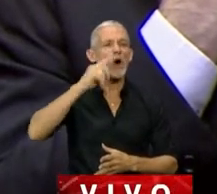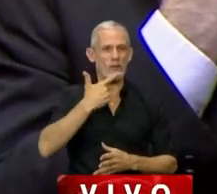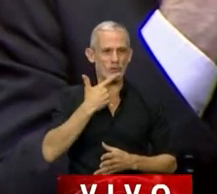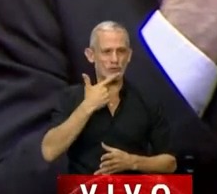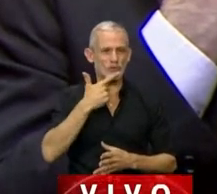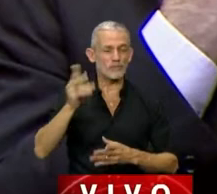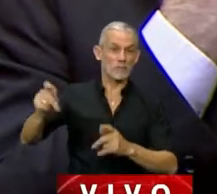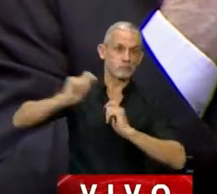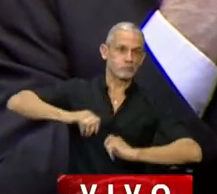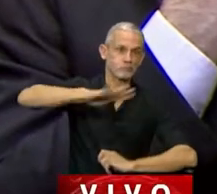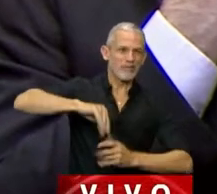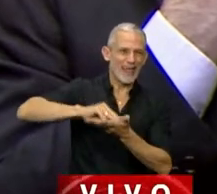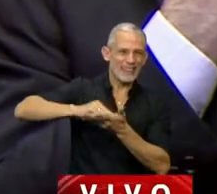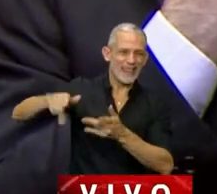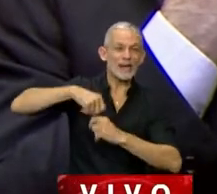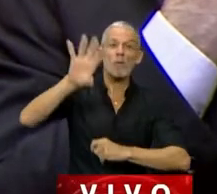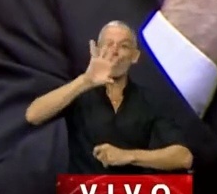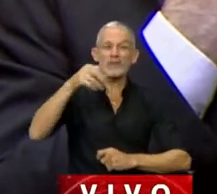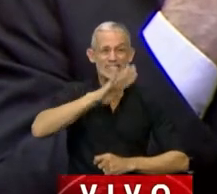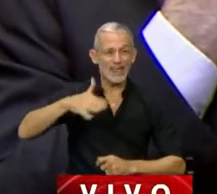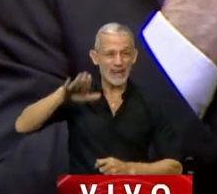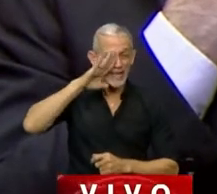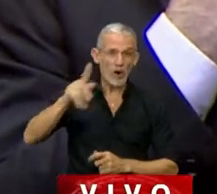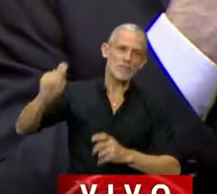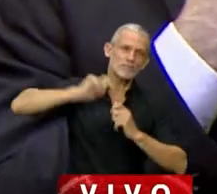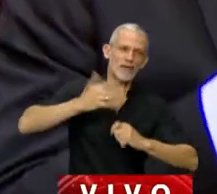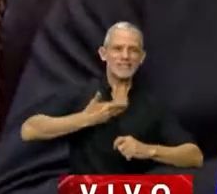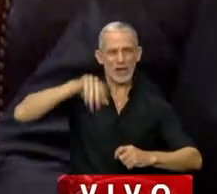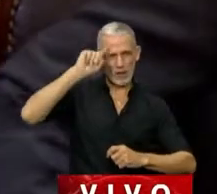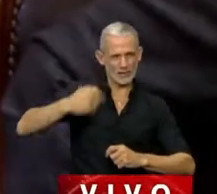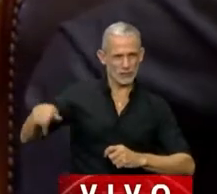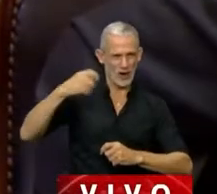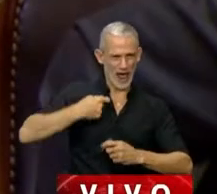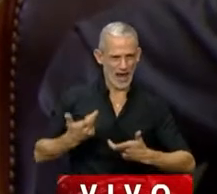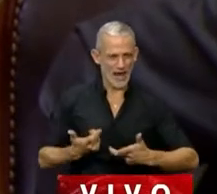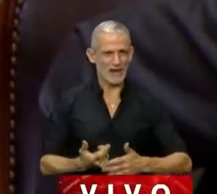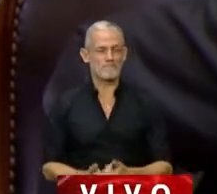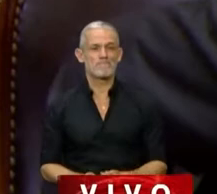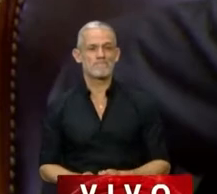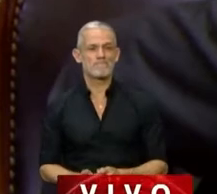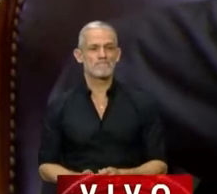través de la cesión de terrenos de la provincia de Río Negro al Estado Nacional,